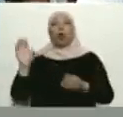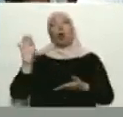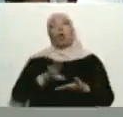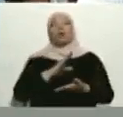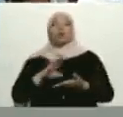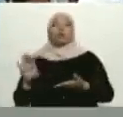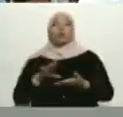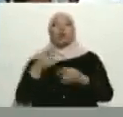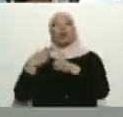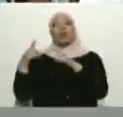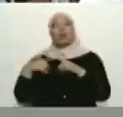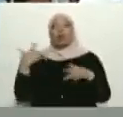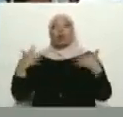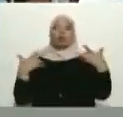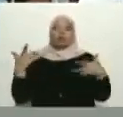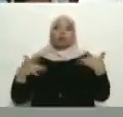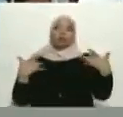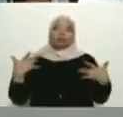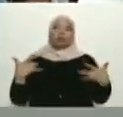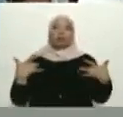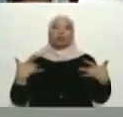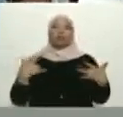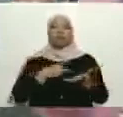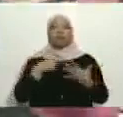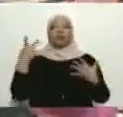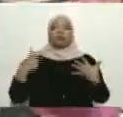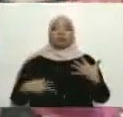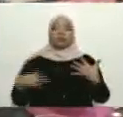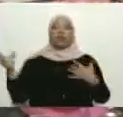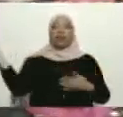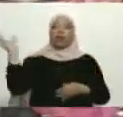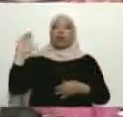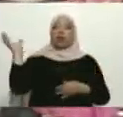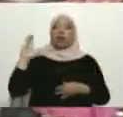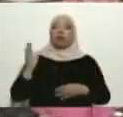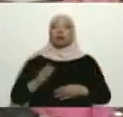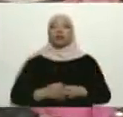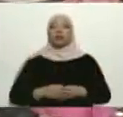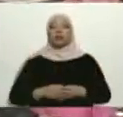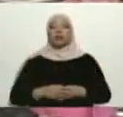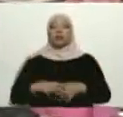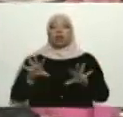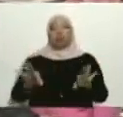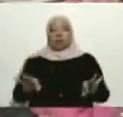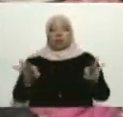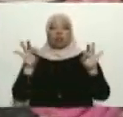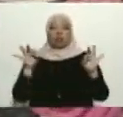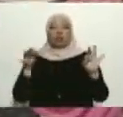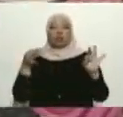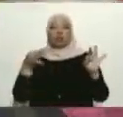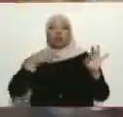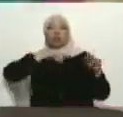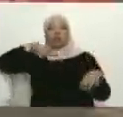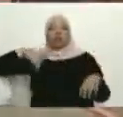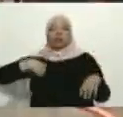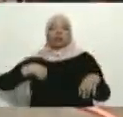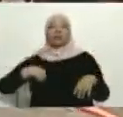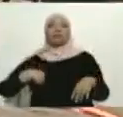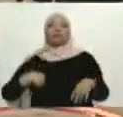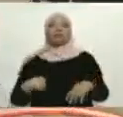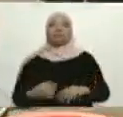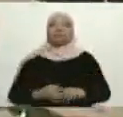como en las diferentes actividades planificadas en Caracas desde la elección de la reina de la